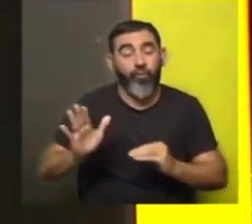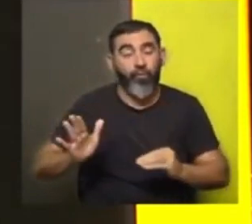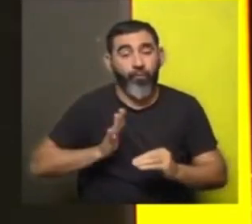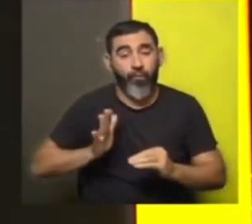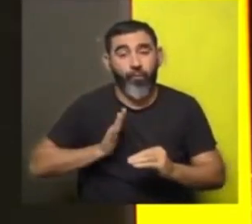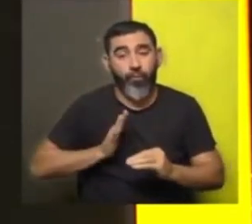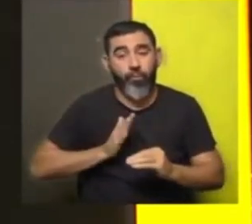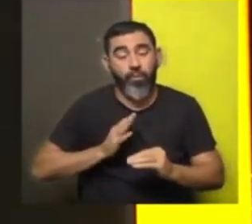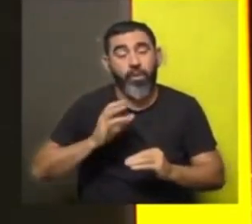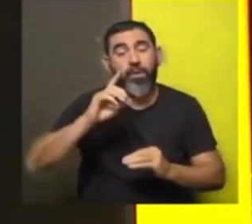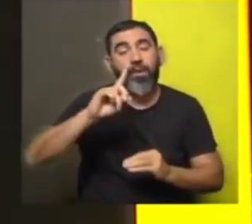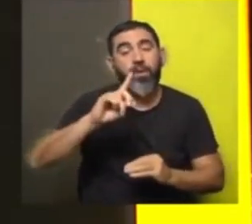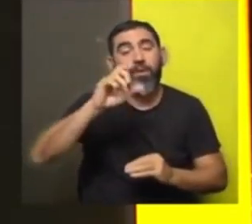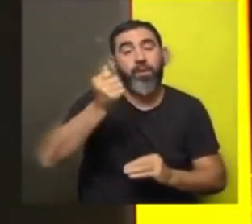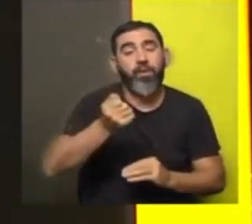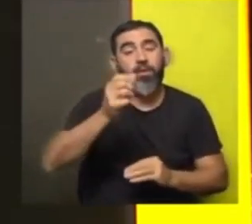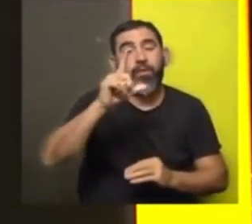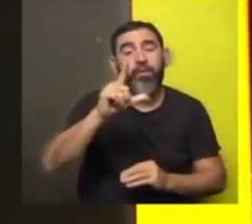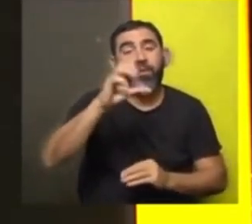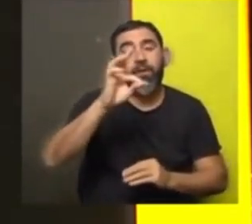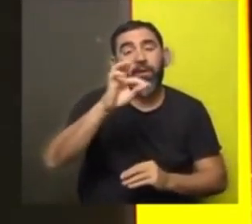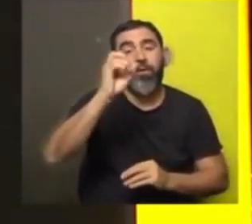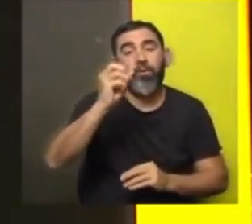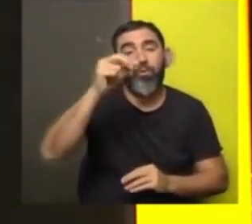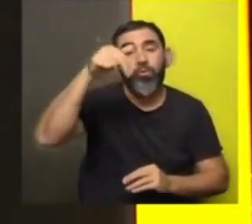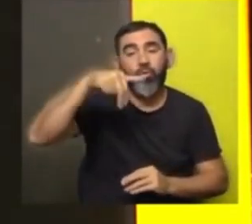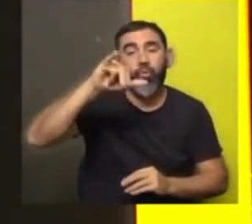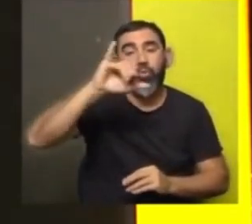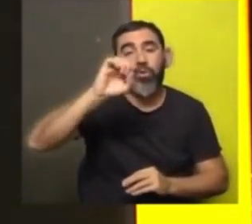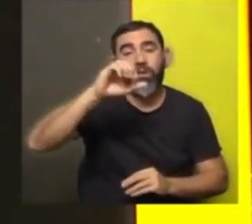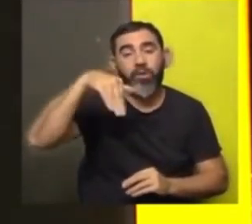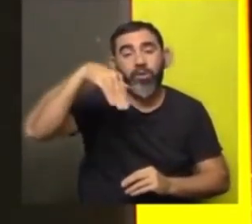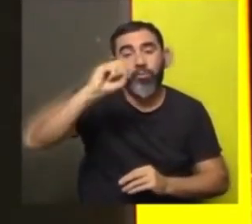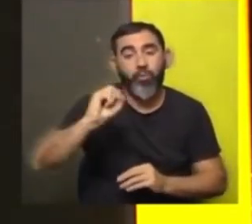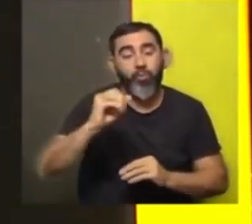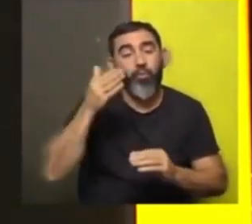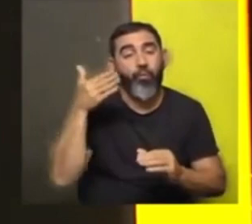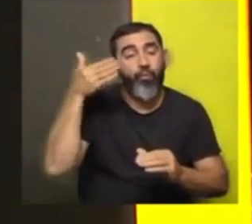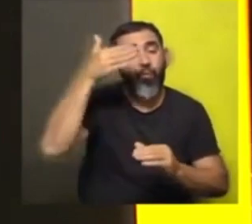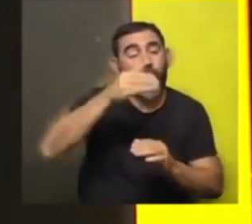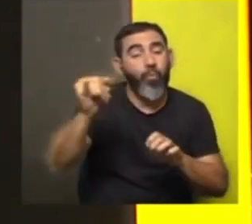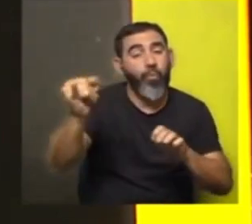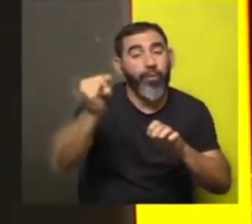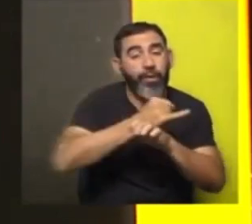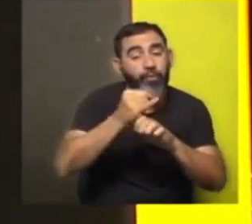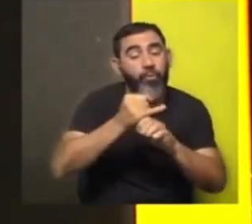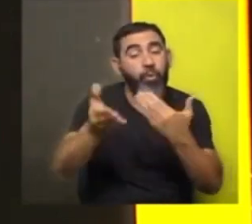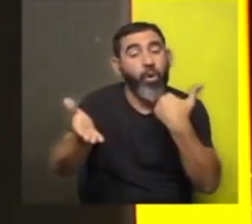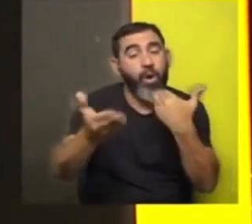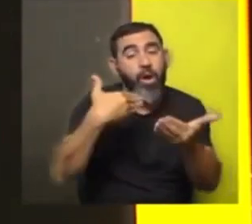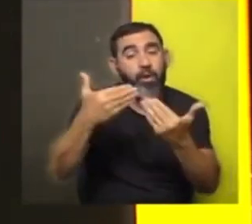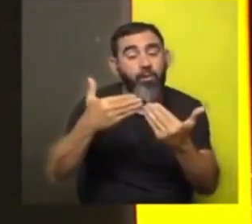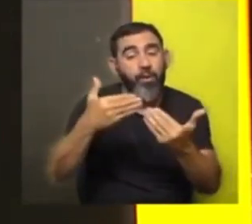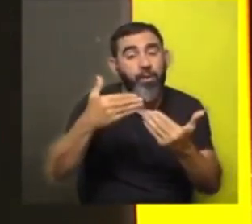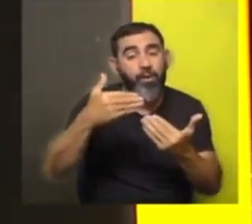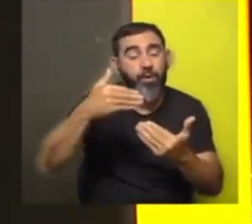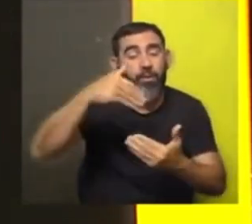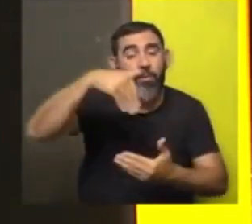el daltonismo. Entonces fuimos hasta el Instituto de Investigaciones Biológicas Clemente Estable y hablamos con María